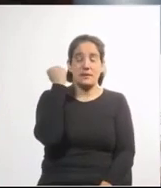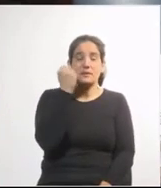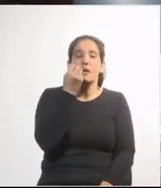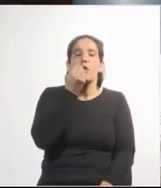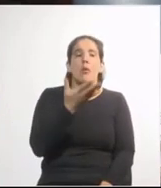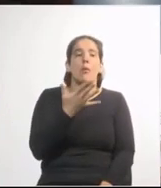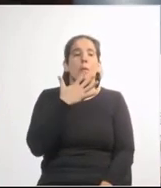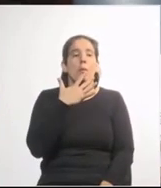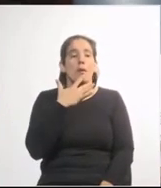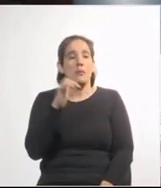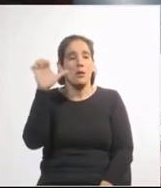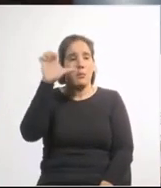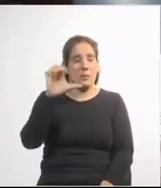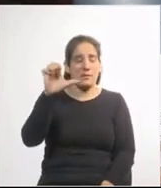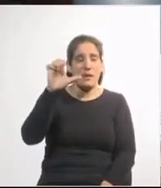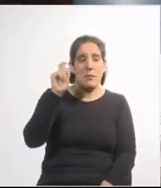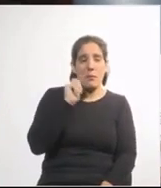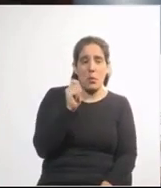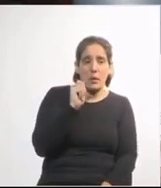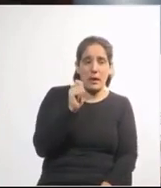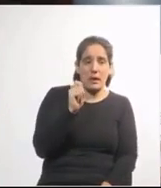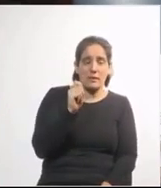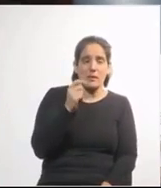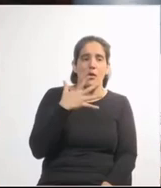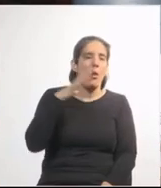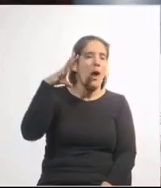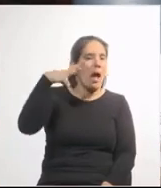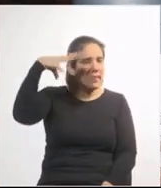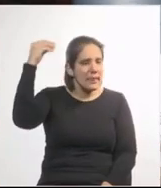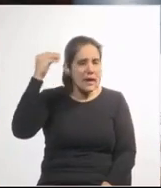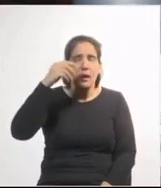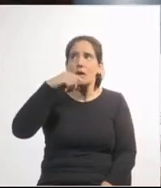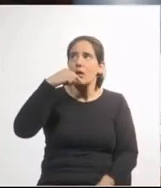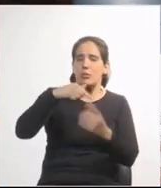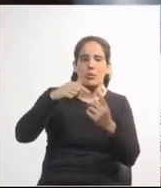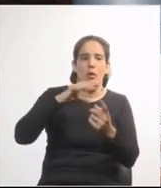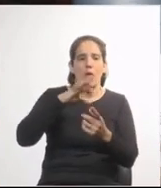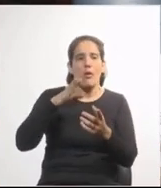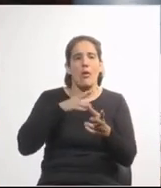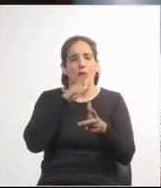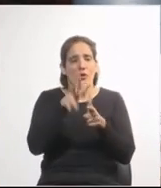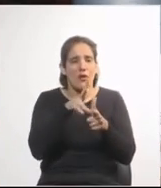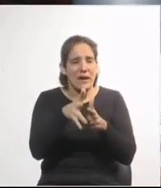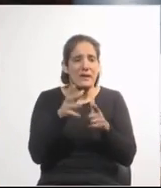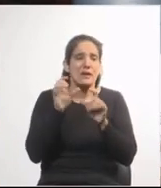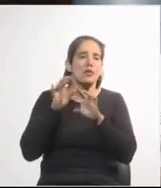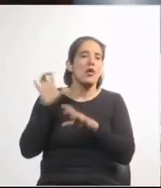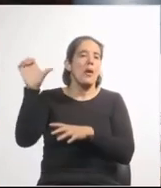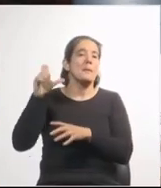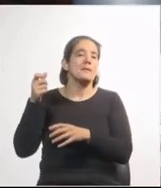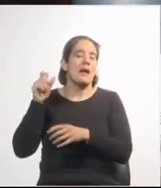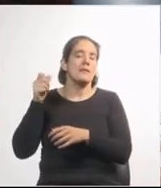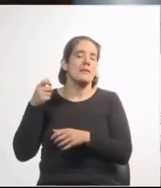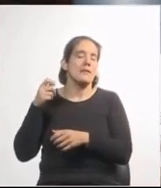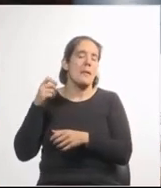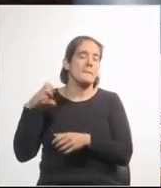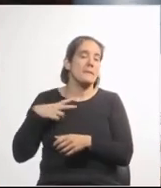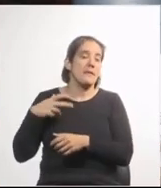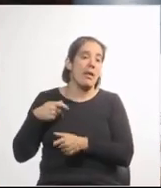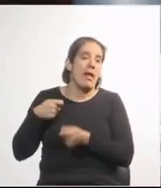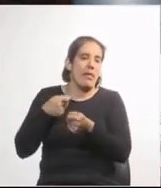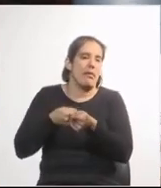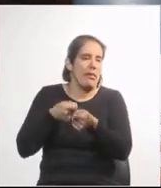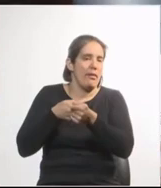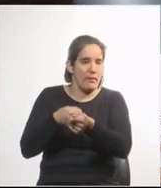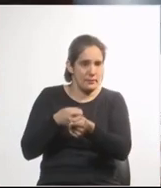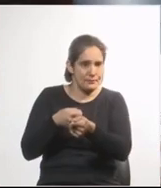en las principales empresas públicas, abriendo espacio para el capital privado. Esta estrategia solo ha funcionado